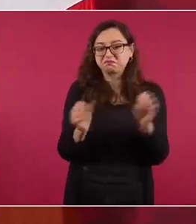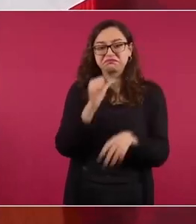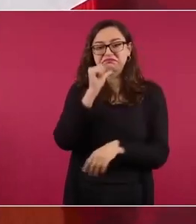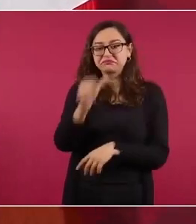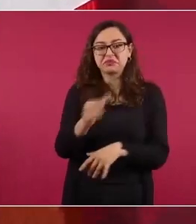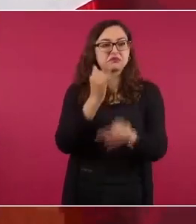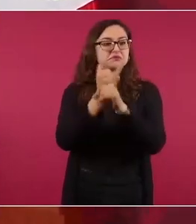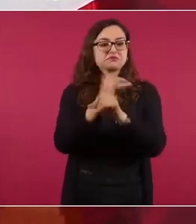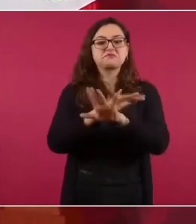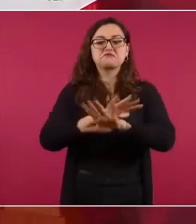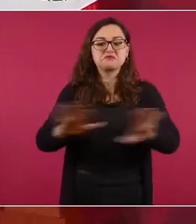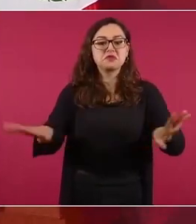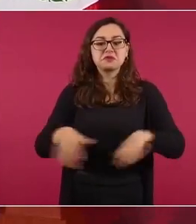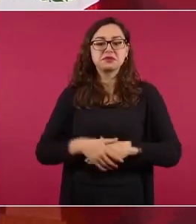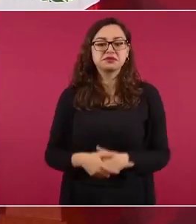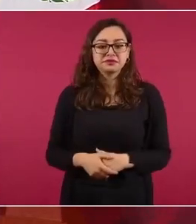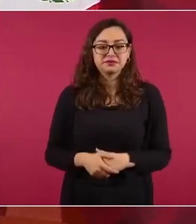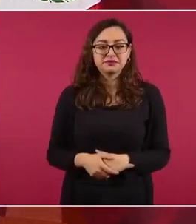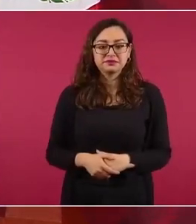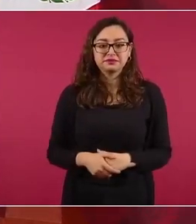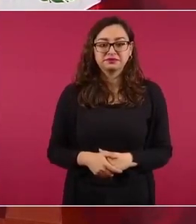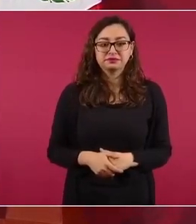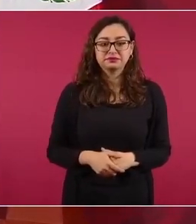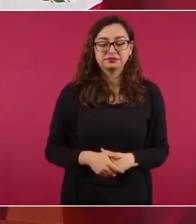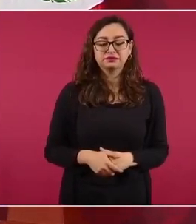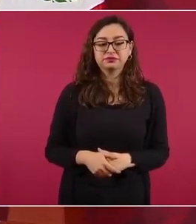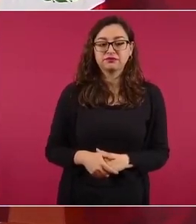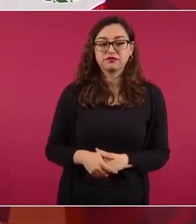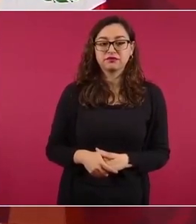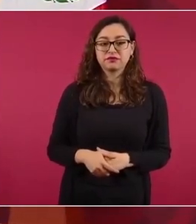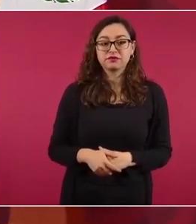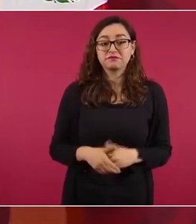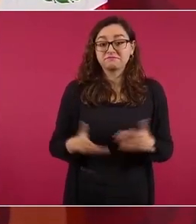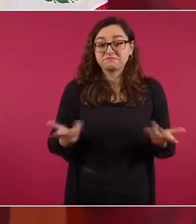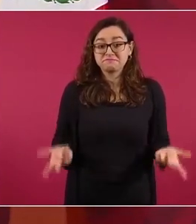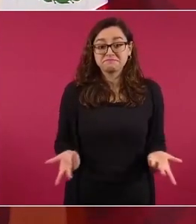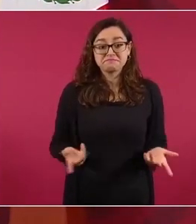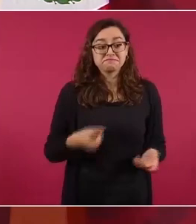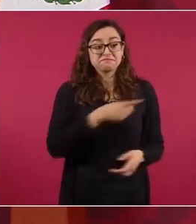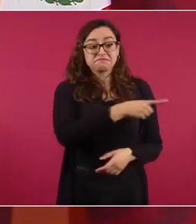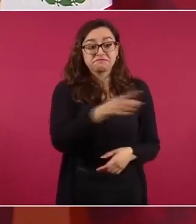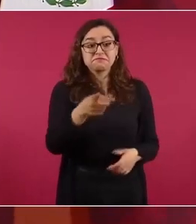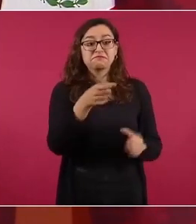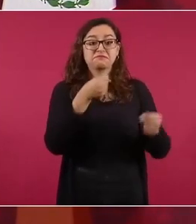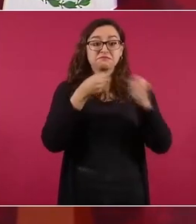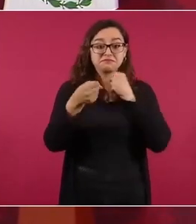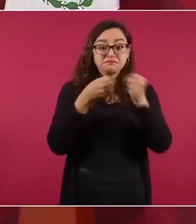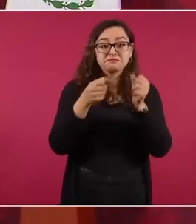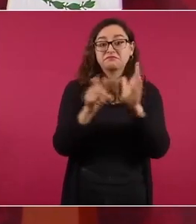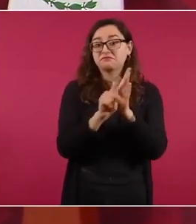tenemos a casi todos los medios de información en contra.